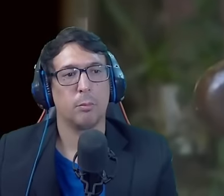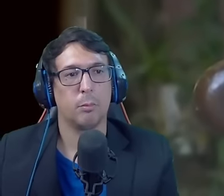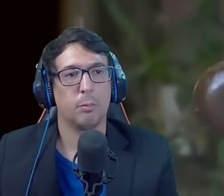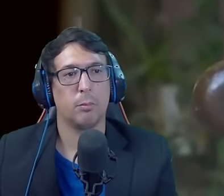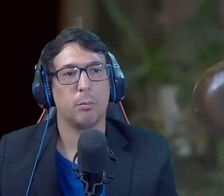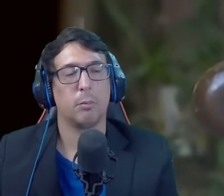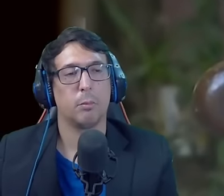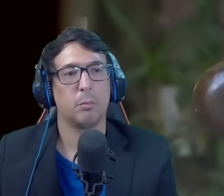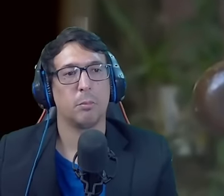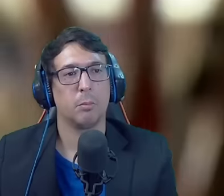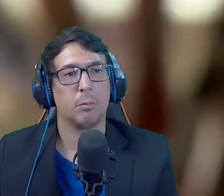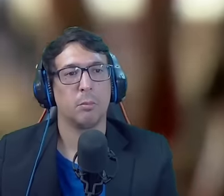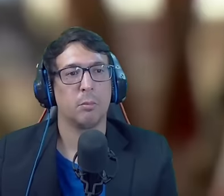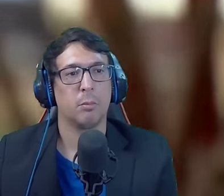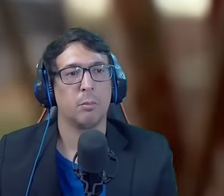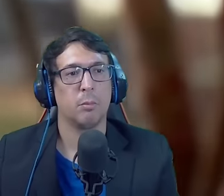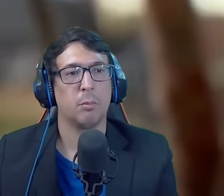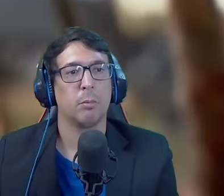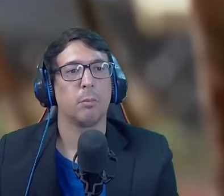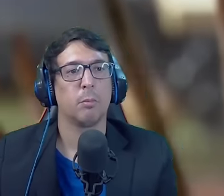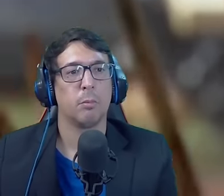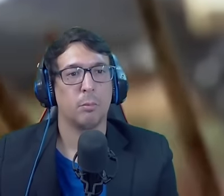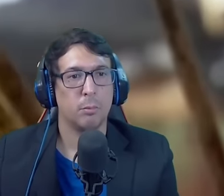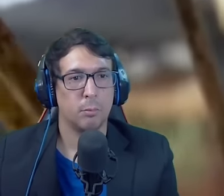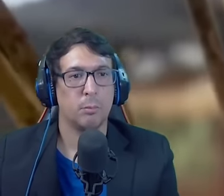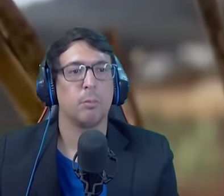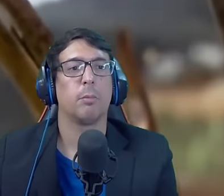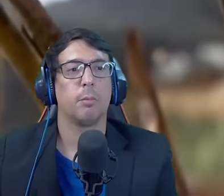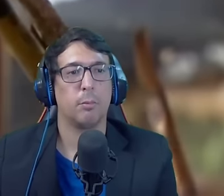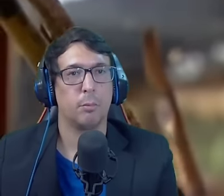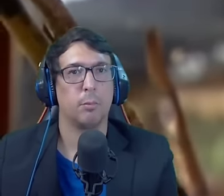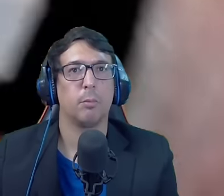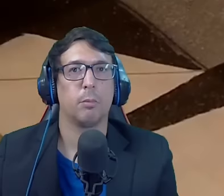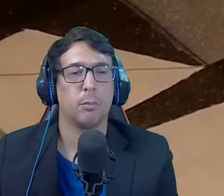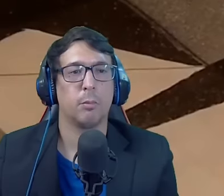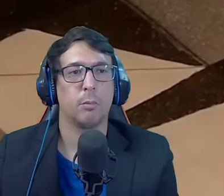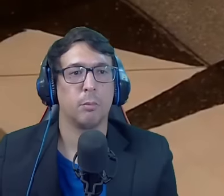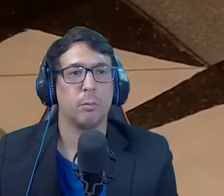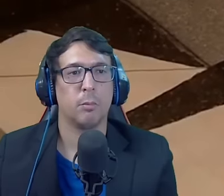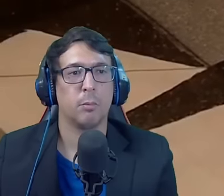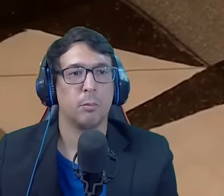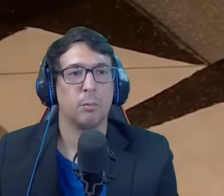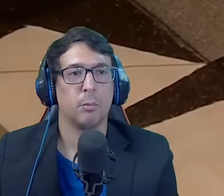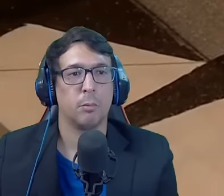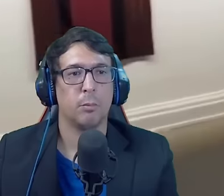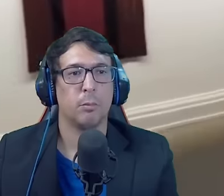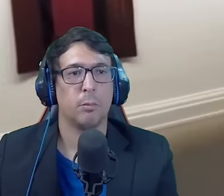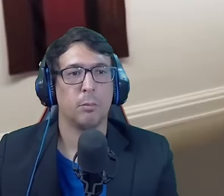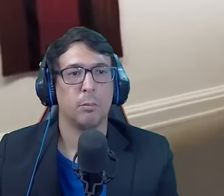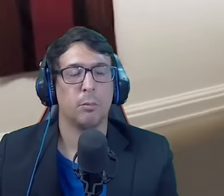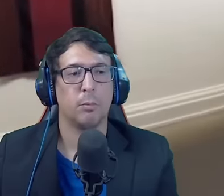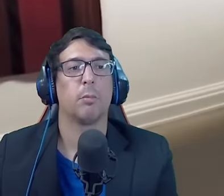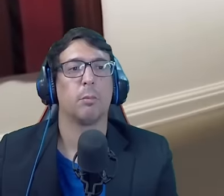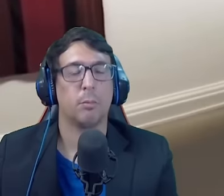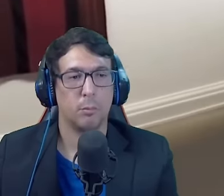sus grabados y pinturas que aludían a las más diversas temáticas de cada época que vivió, dejando una huella imborrable en el